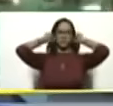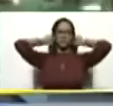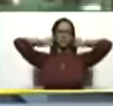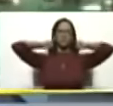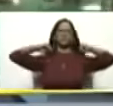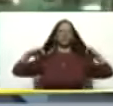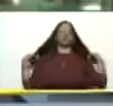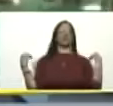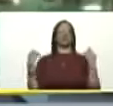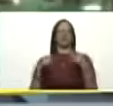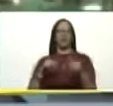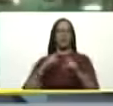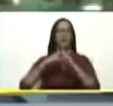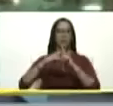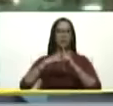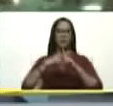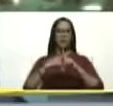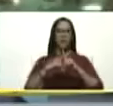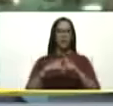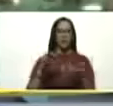en lo afirmativo nacional.